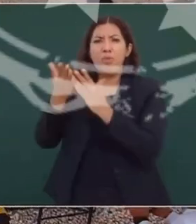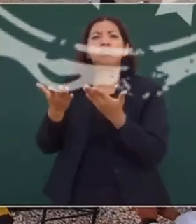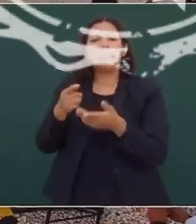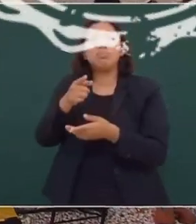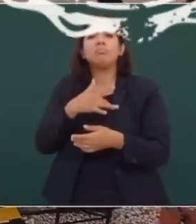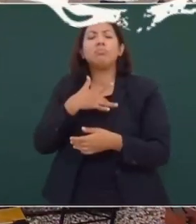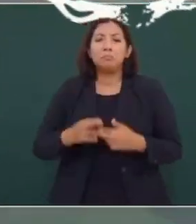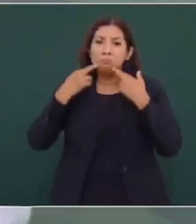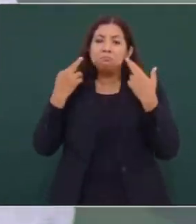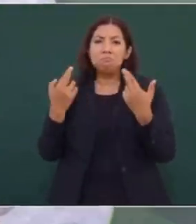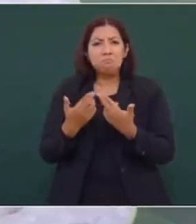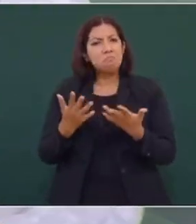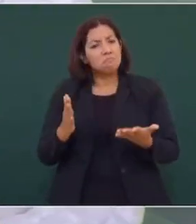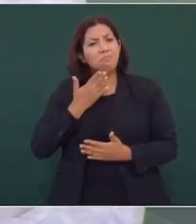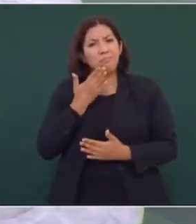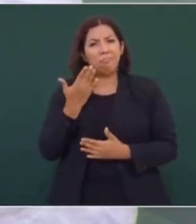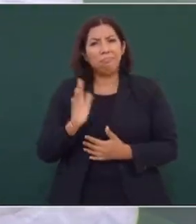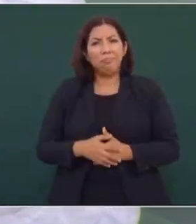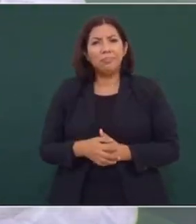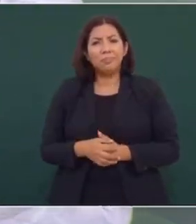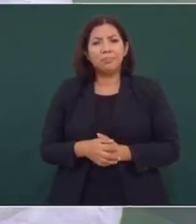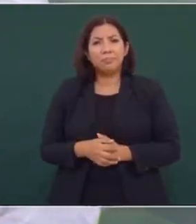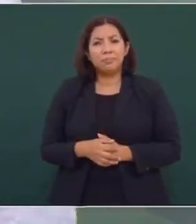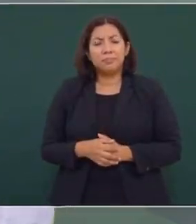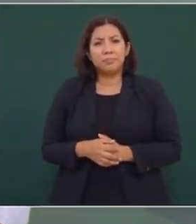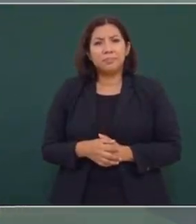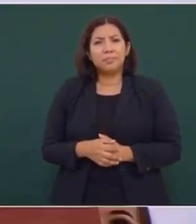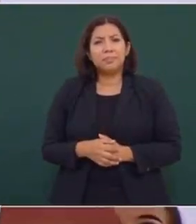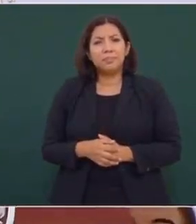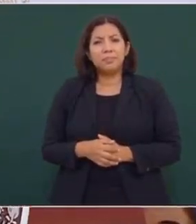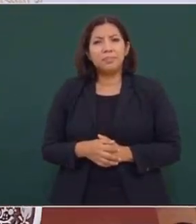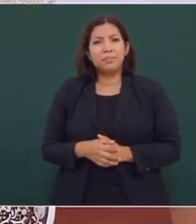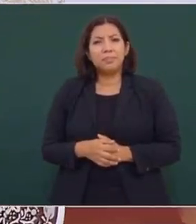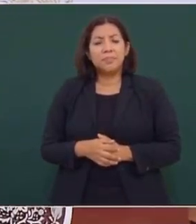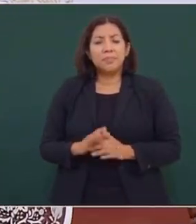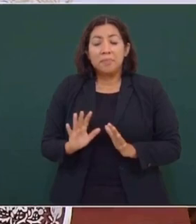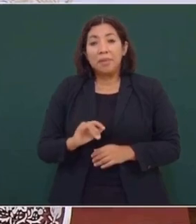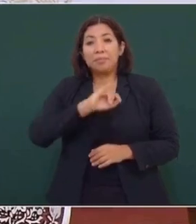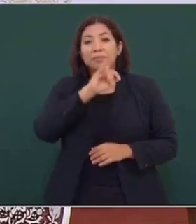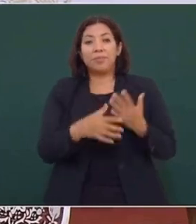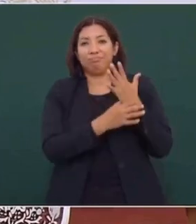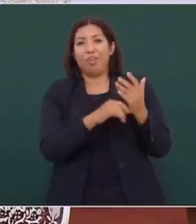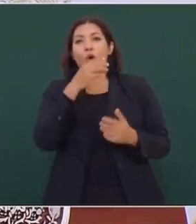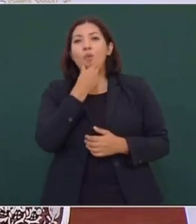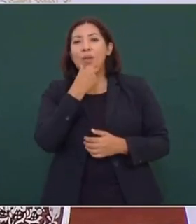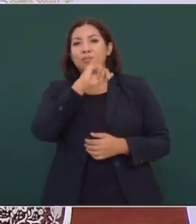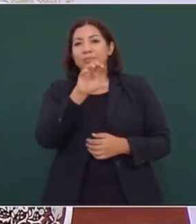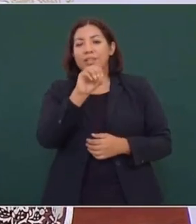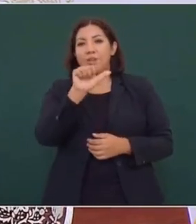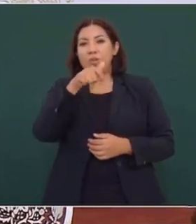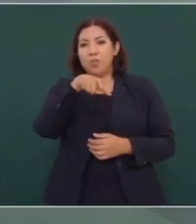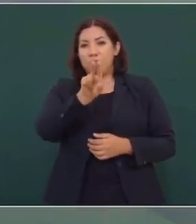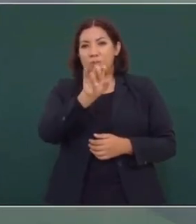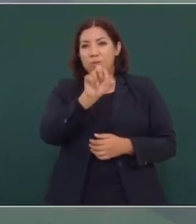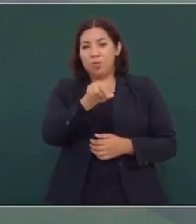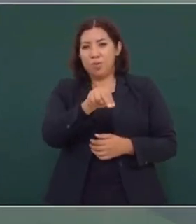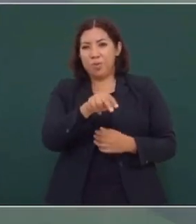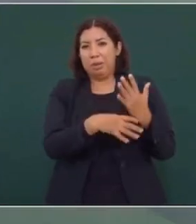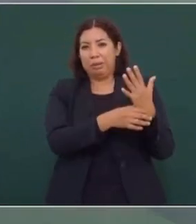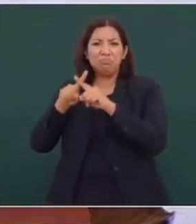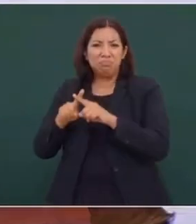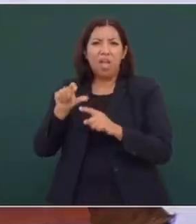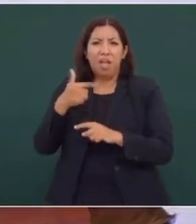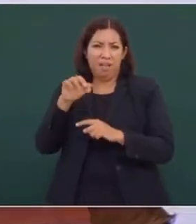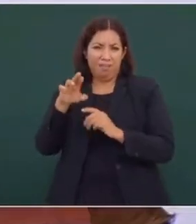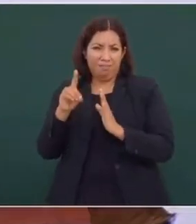Fue buena la reunión, contrario a lo que dice Joaquín López Dóriga, que les dediqué 58